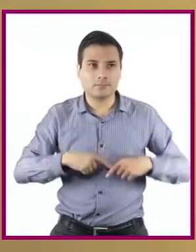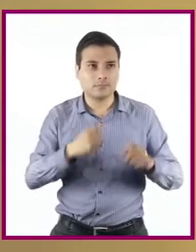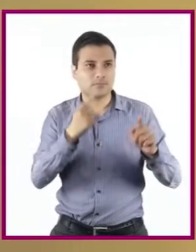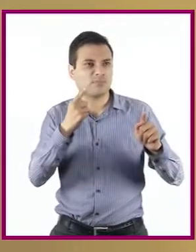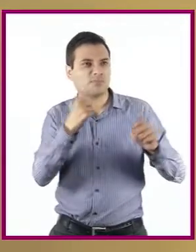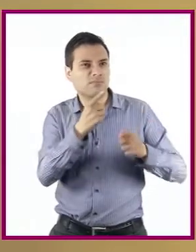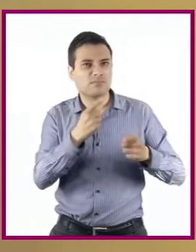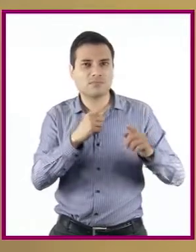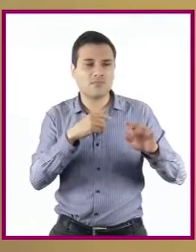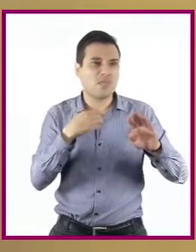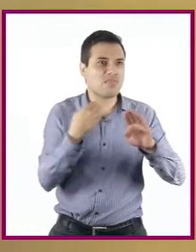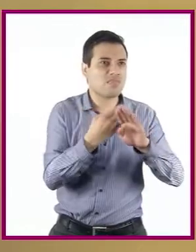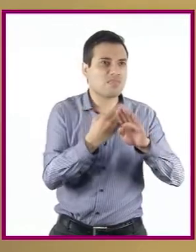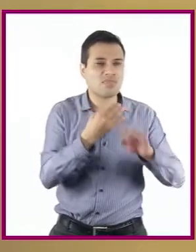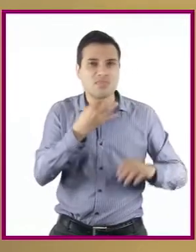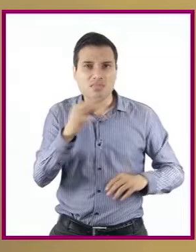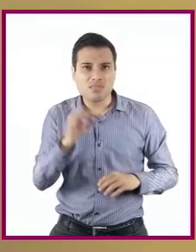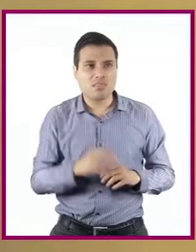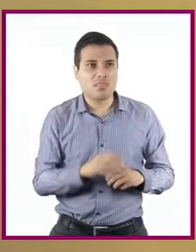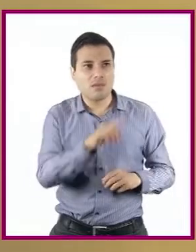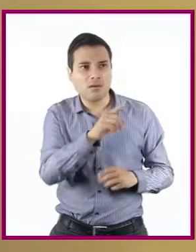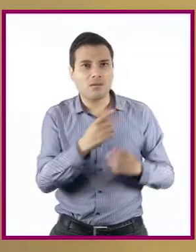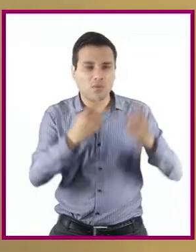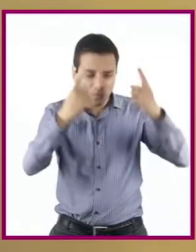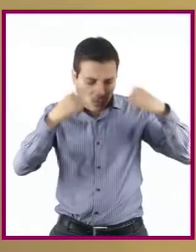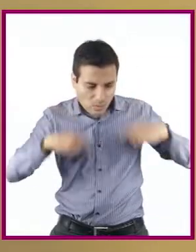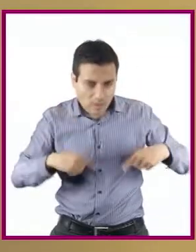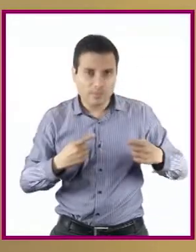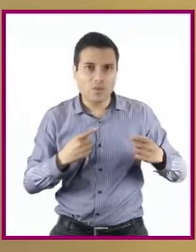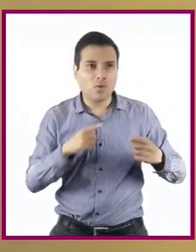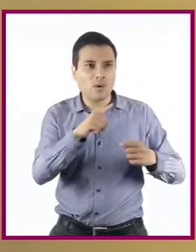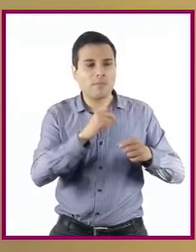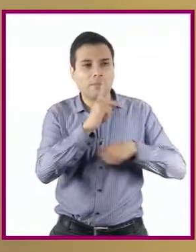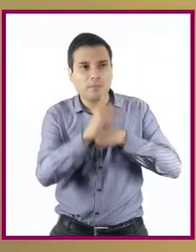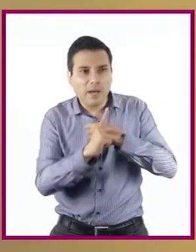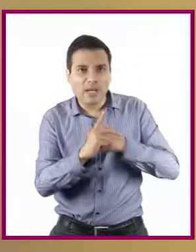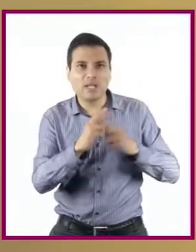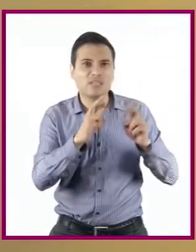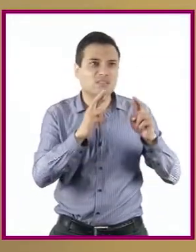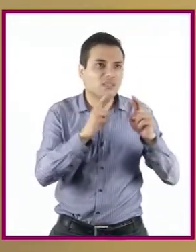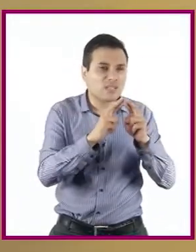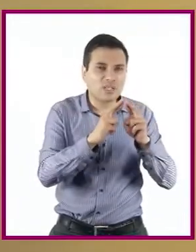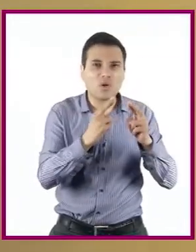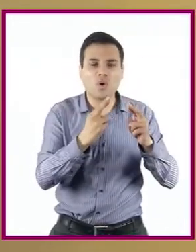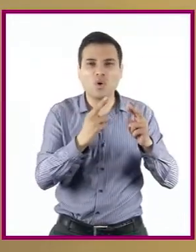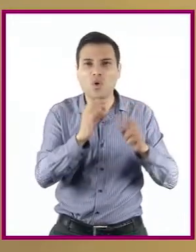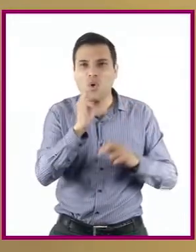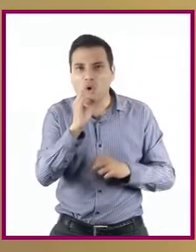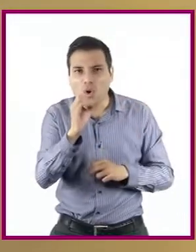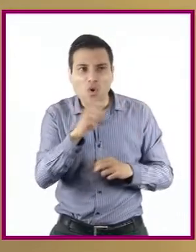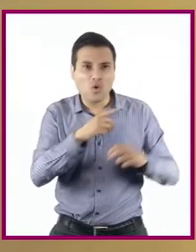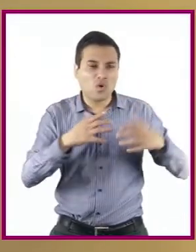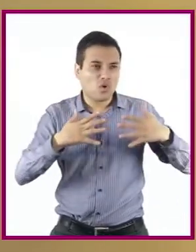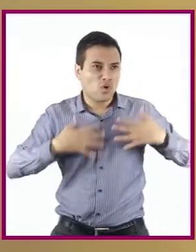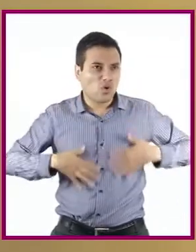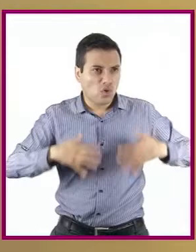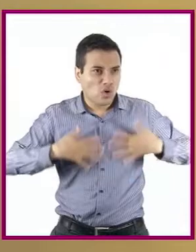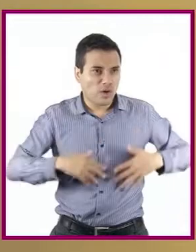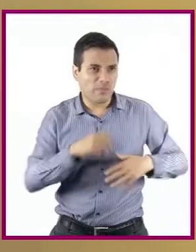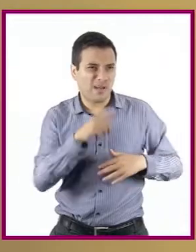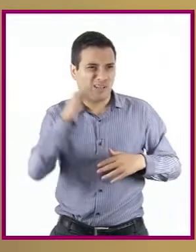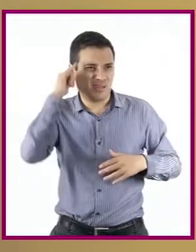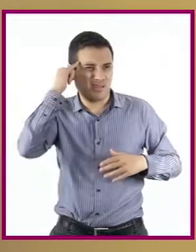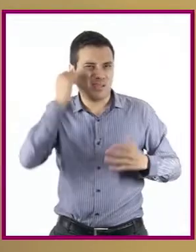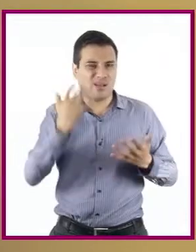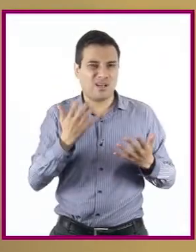a otras personas por sus rasgos físicos, lugar de origen, por practicar otra religión, por portar la vestimenta tradicional de su